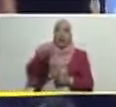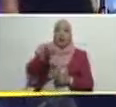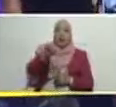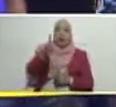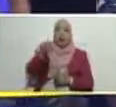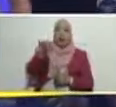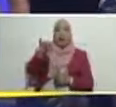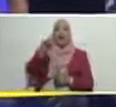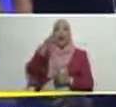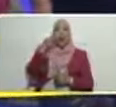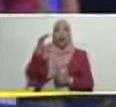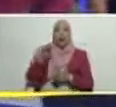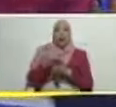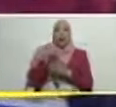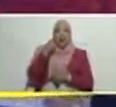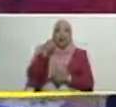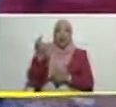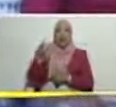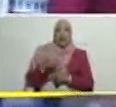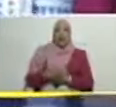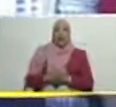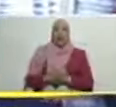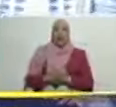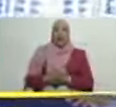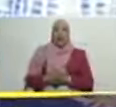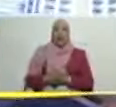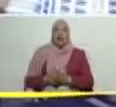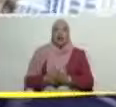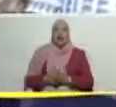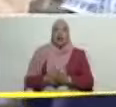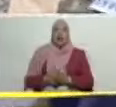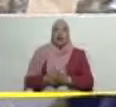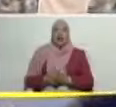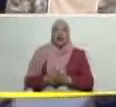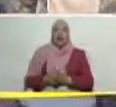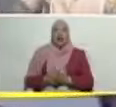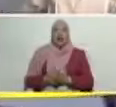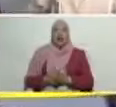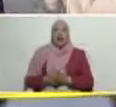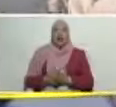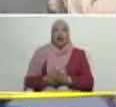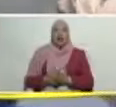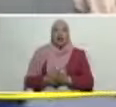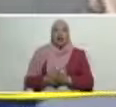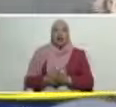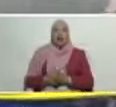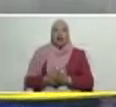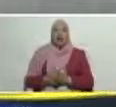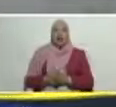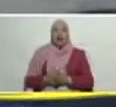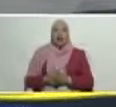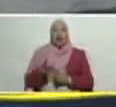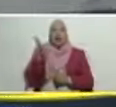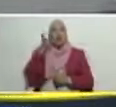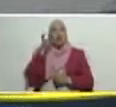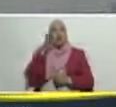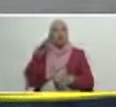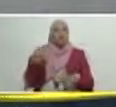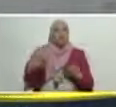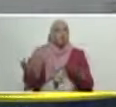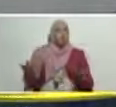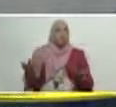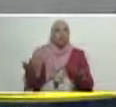la macaya Cómo suena la macaya vamos a ver Suena la